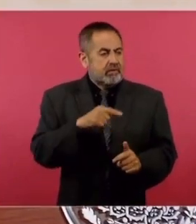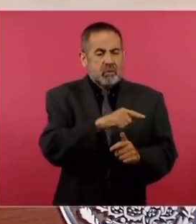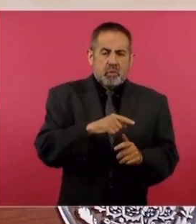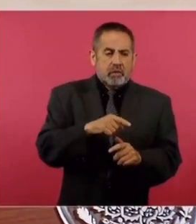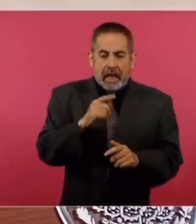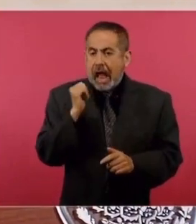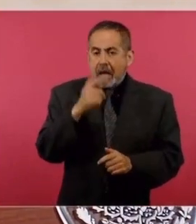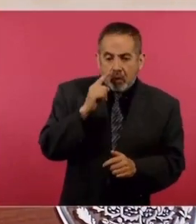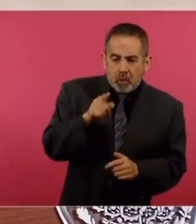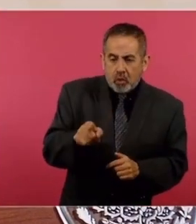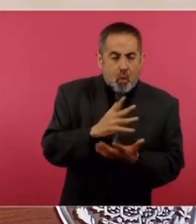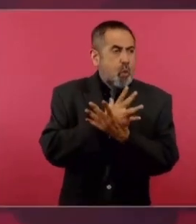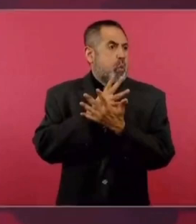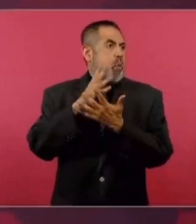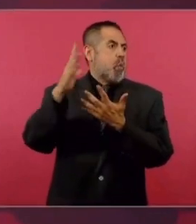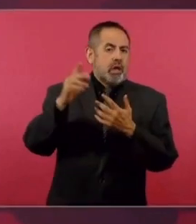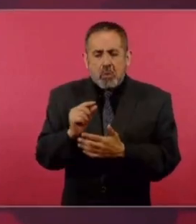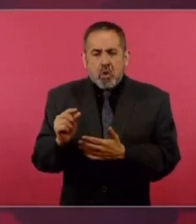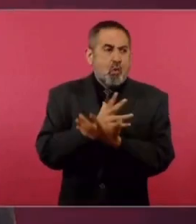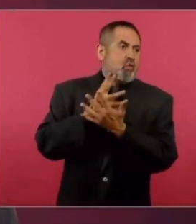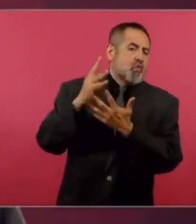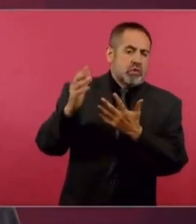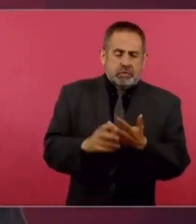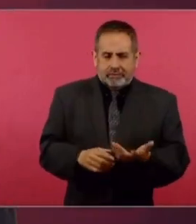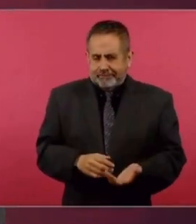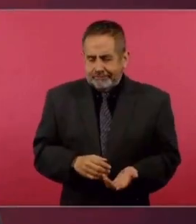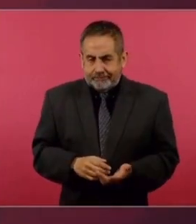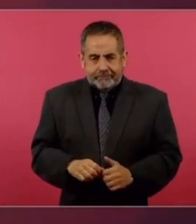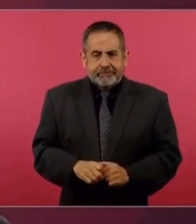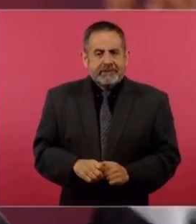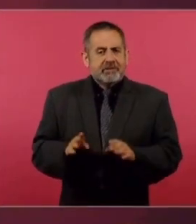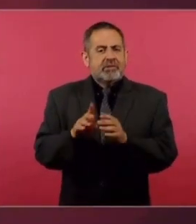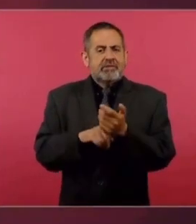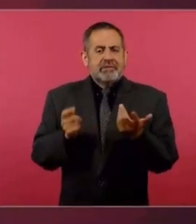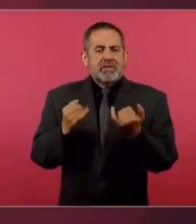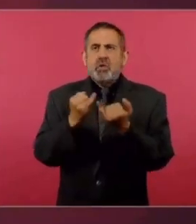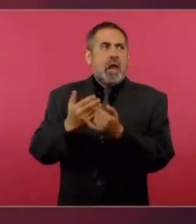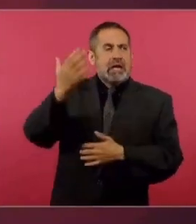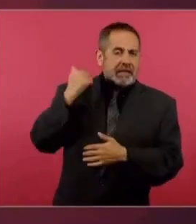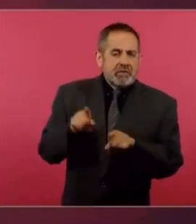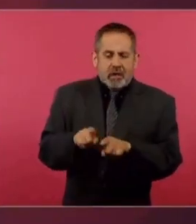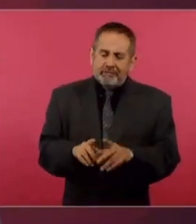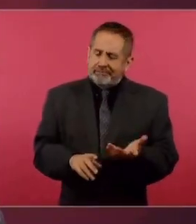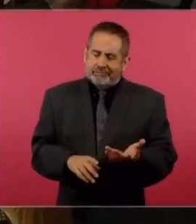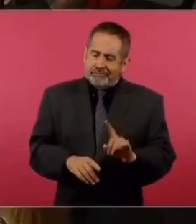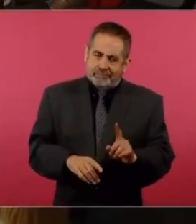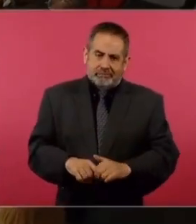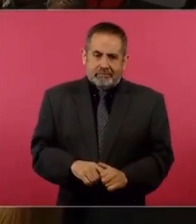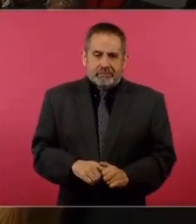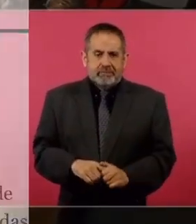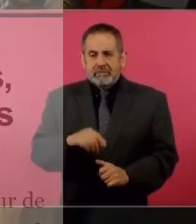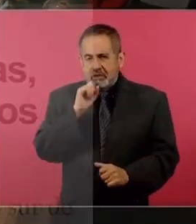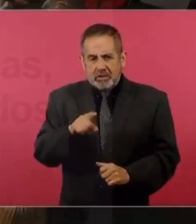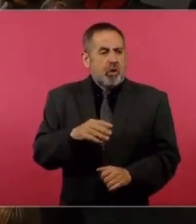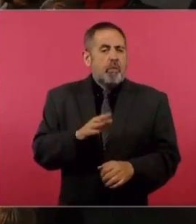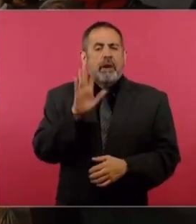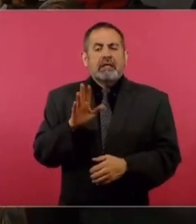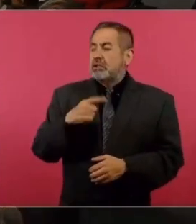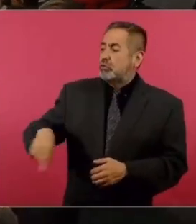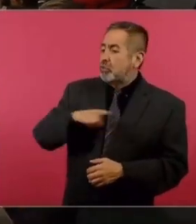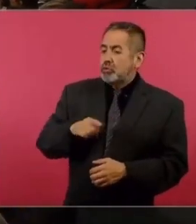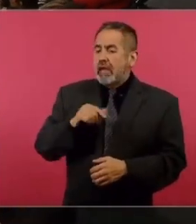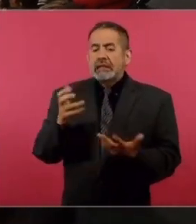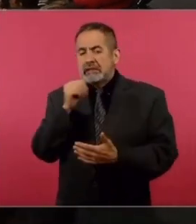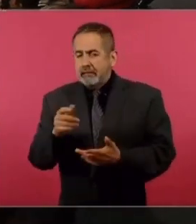exaltar todo lo relacionado con la violencia, como si fuese lo mismo de antes y como si no estuviésemos nosotros todos los